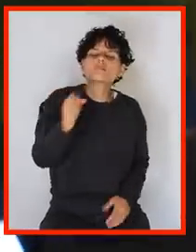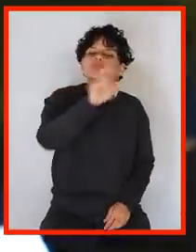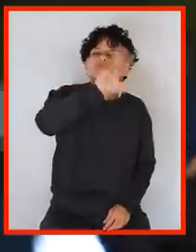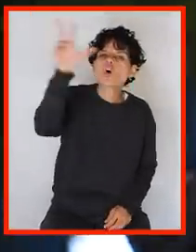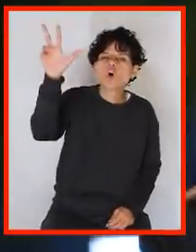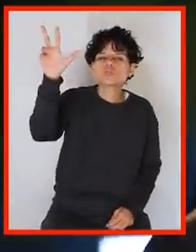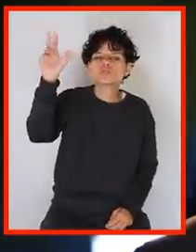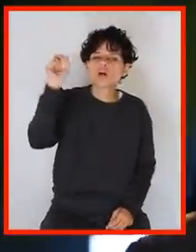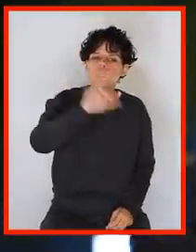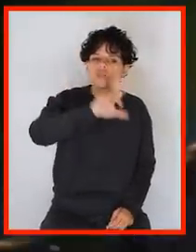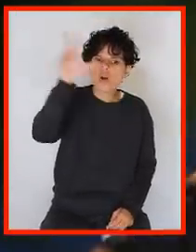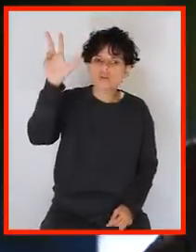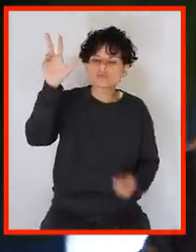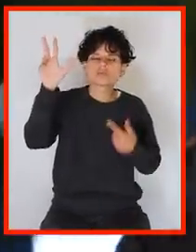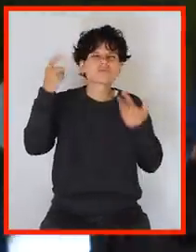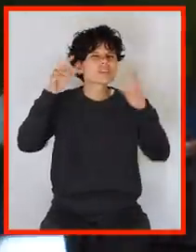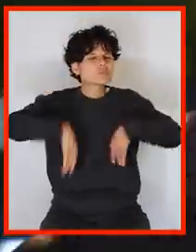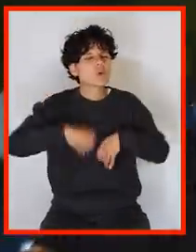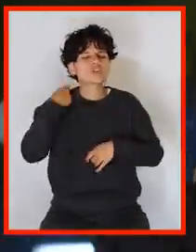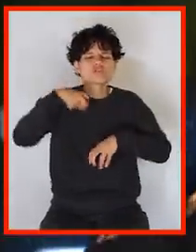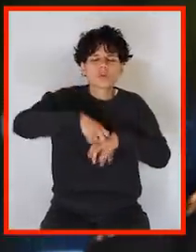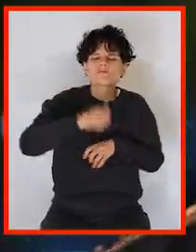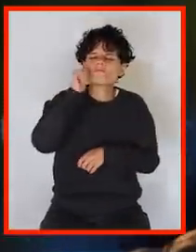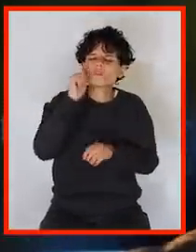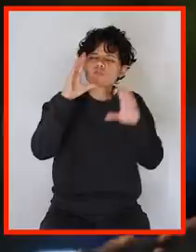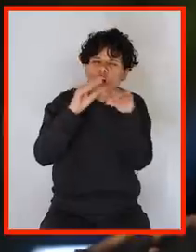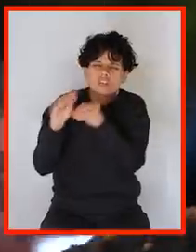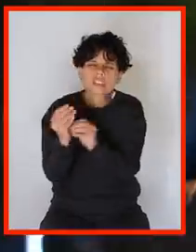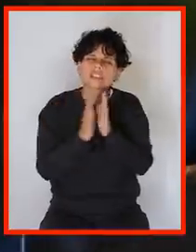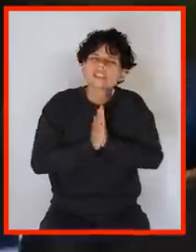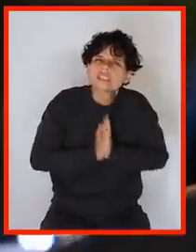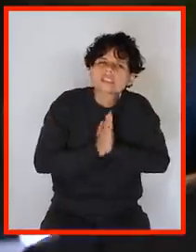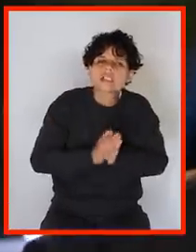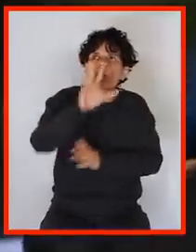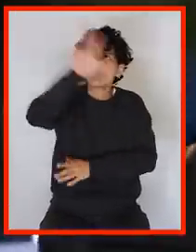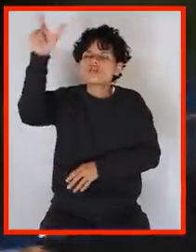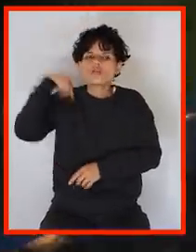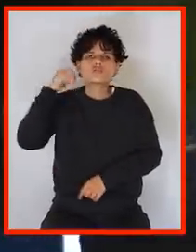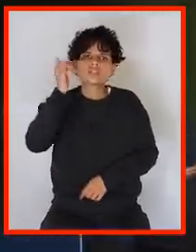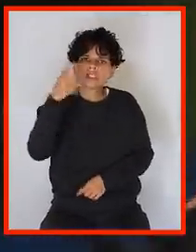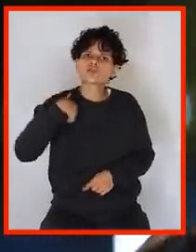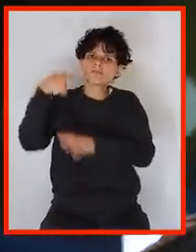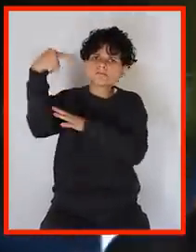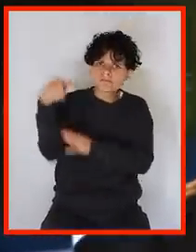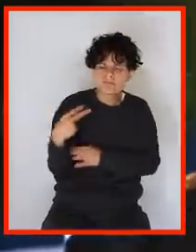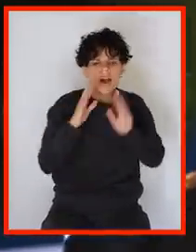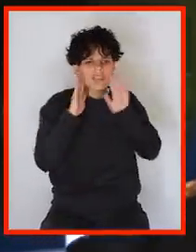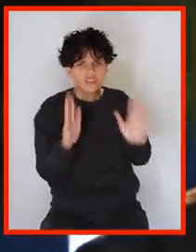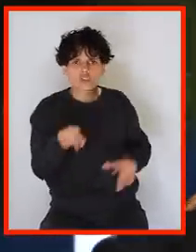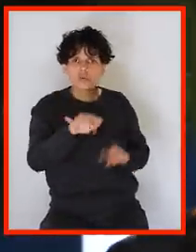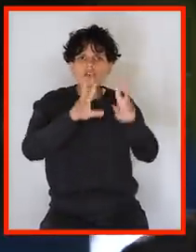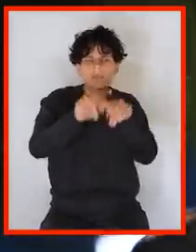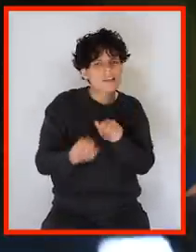como, sabéis que yo te escuché todas esas veces que tú me hablaste, así. Yo te vi todas esas veces que la pasaste mal, que